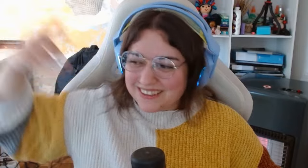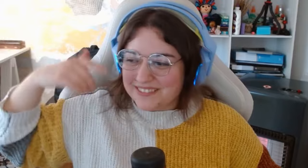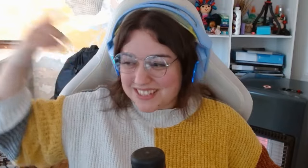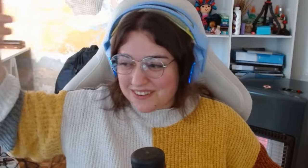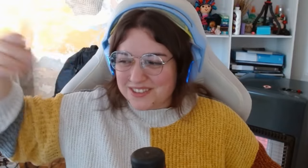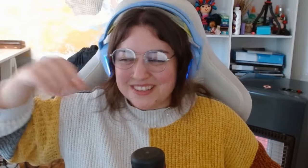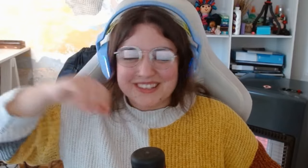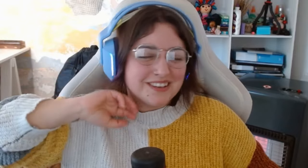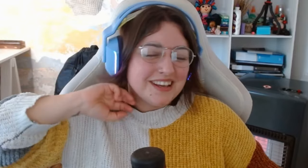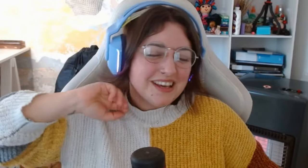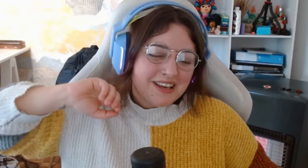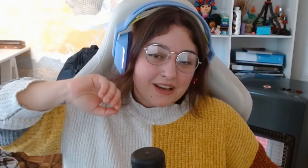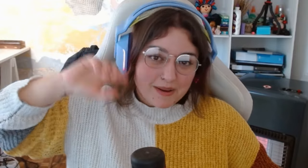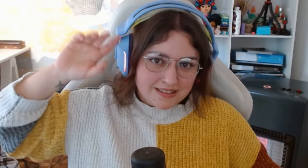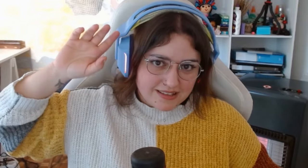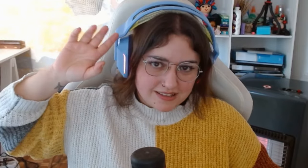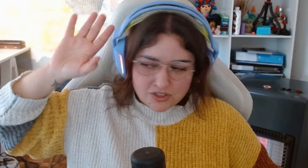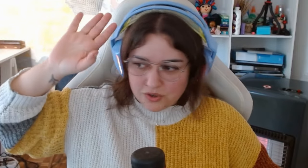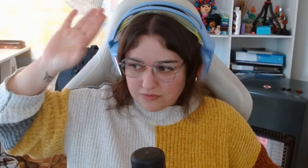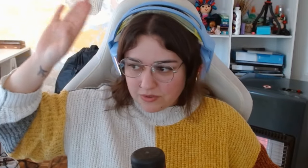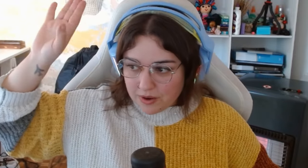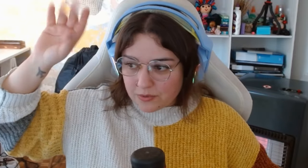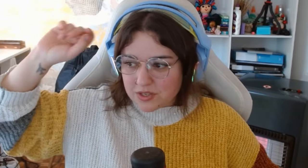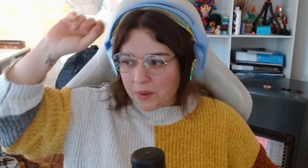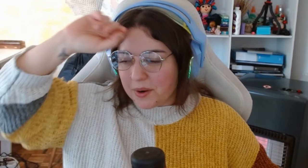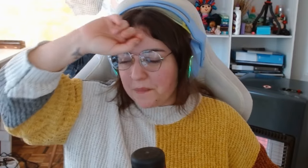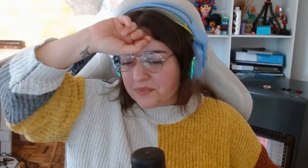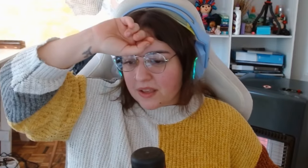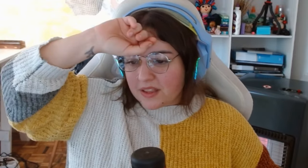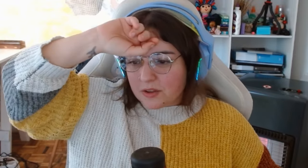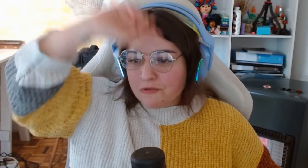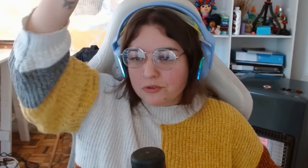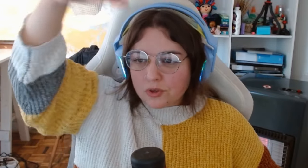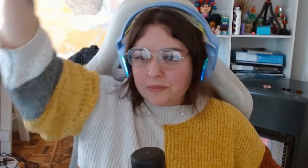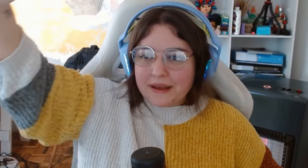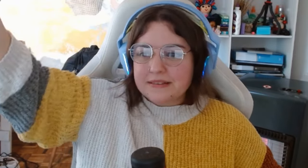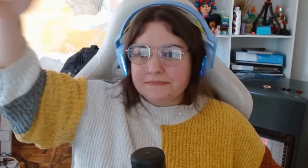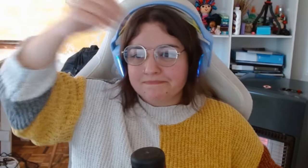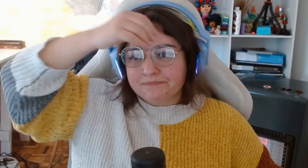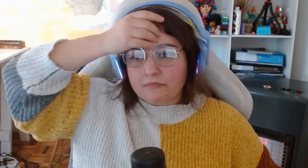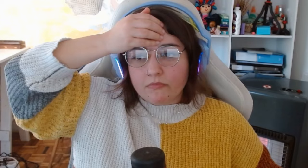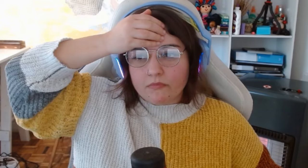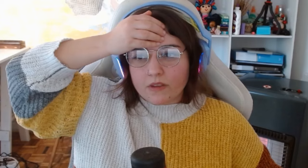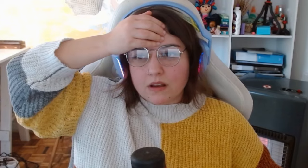que me llama mucho la atención. Capaz que se dice así, yo nunca había escuchado, pero de un futuro